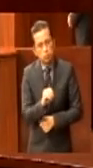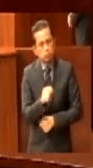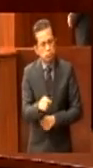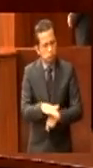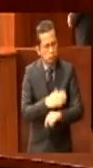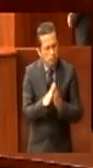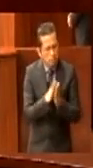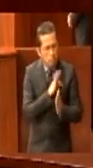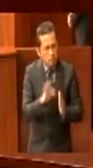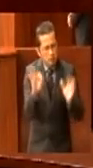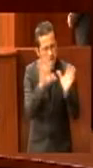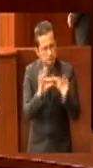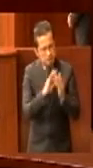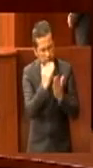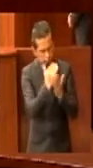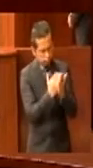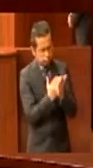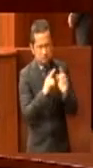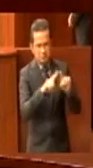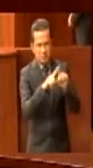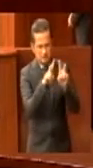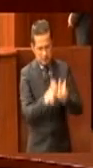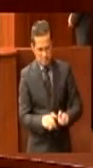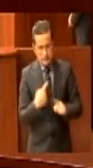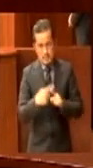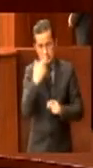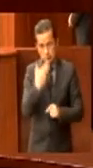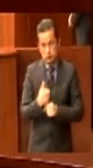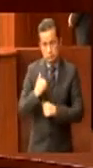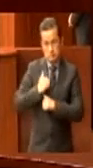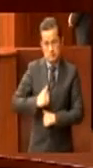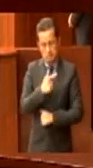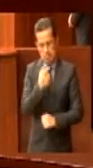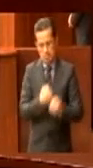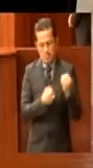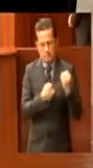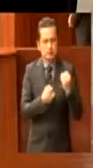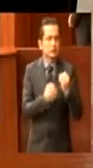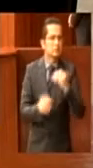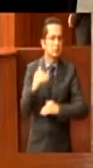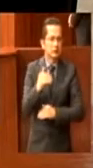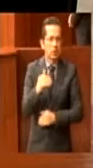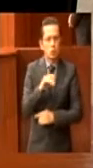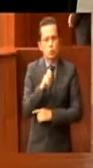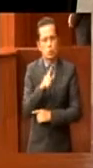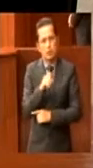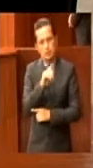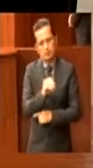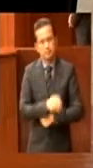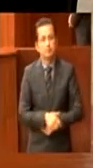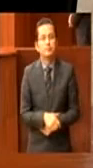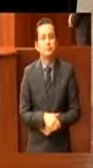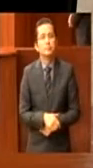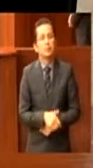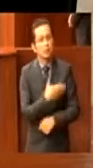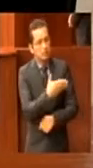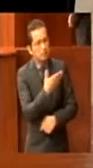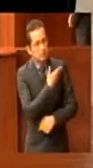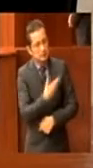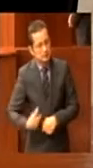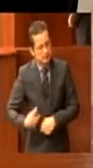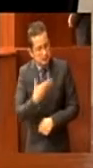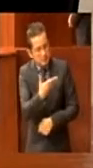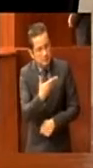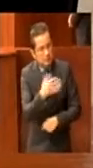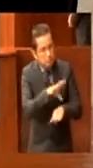que pone a consideración el magistrado carlos hernández toledo con su autorización maestra presidenta magistrada magistral